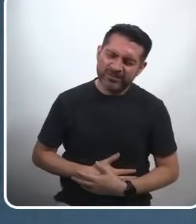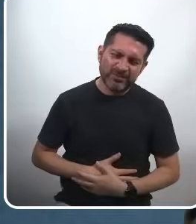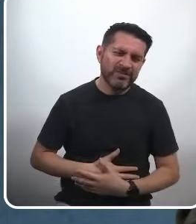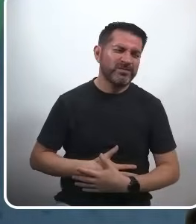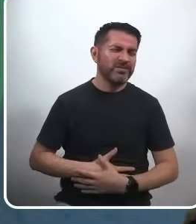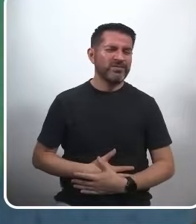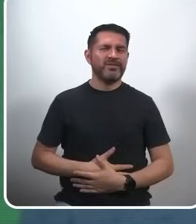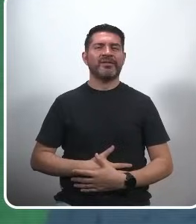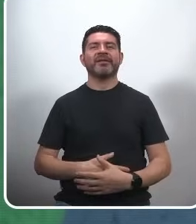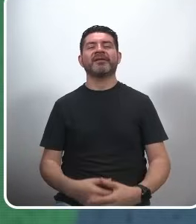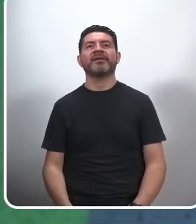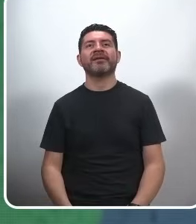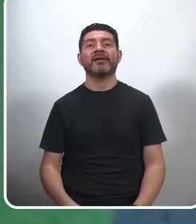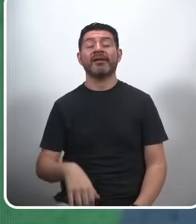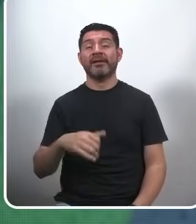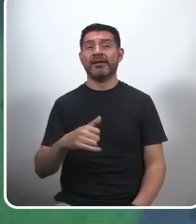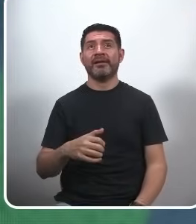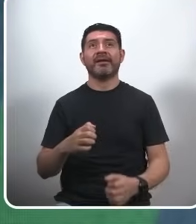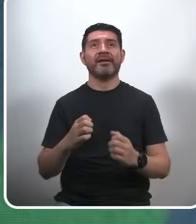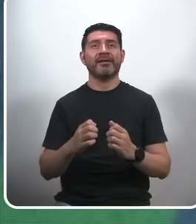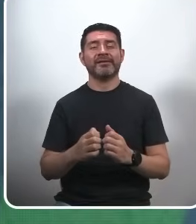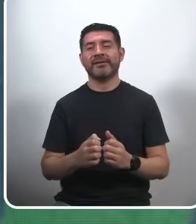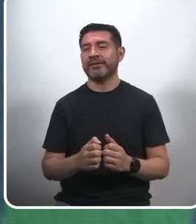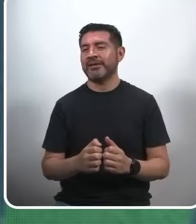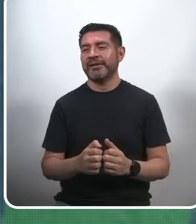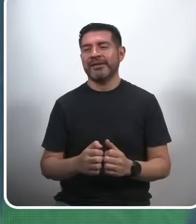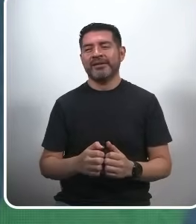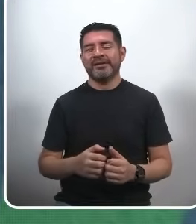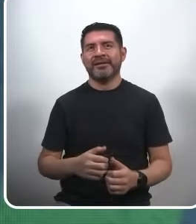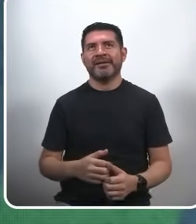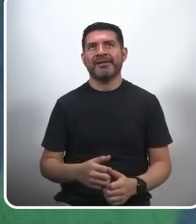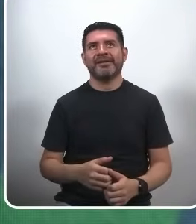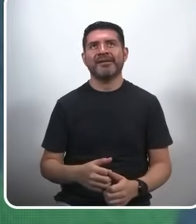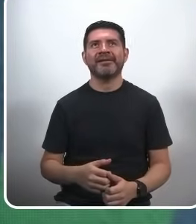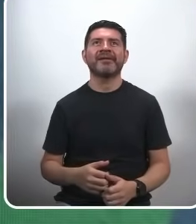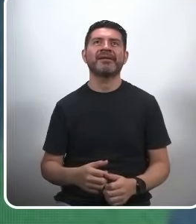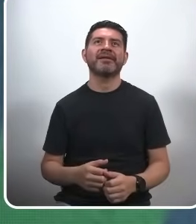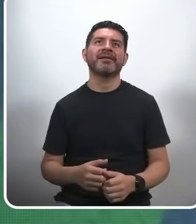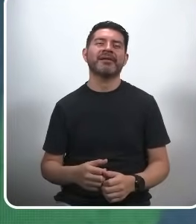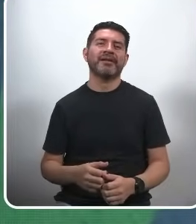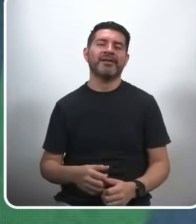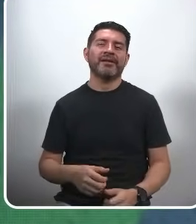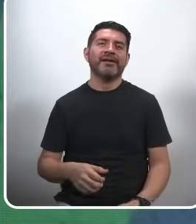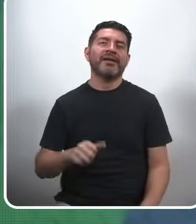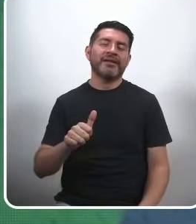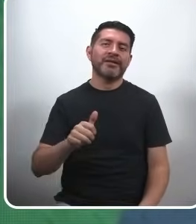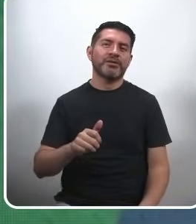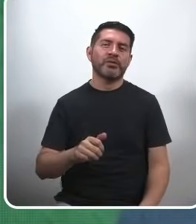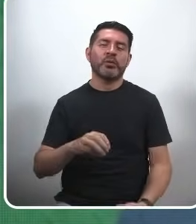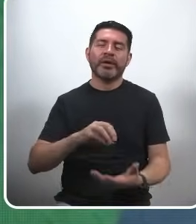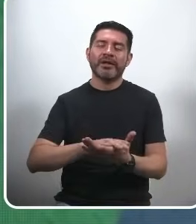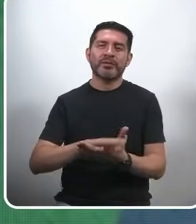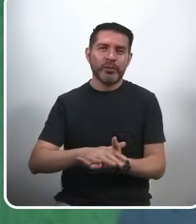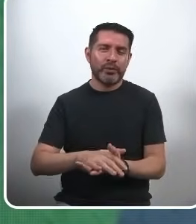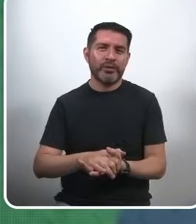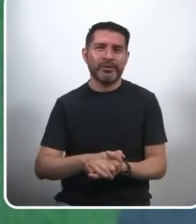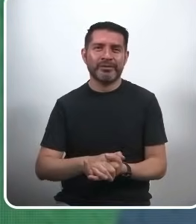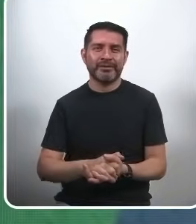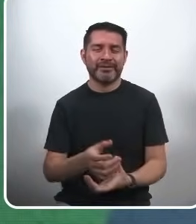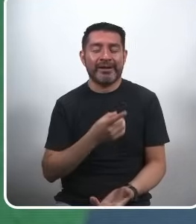Y estaba yo incomodando mucho a mi esposa, ¿verdad? Y me dijo, Andrés, ¿qué hiciste?